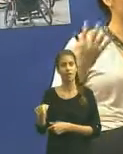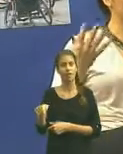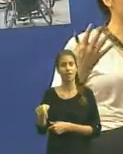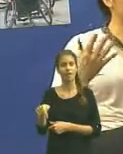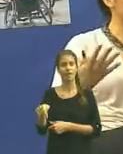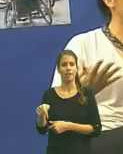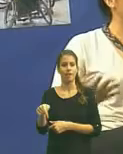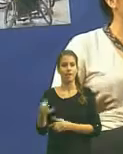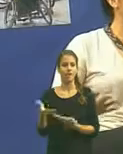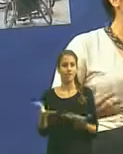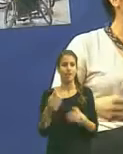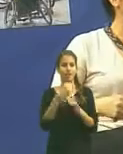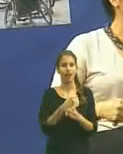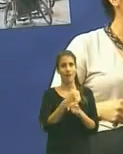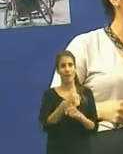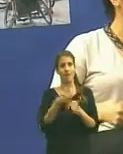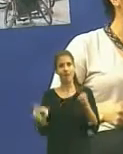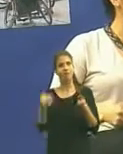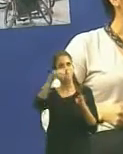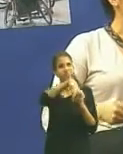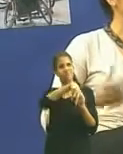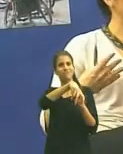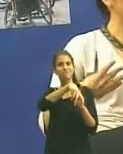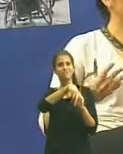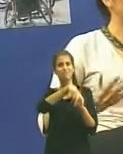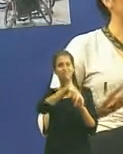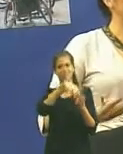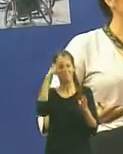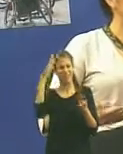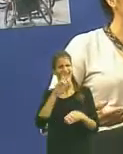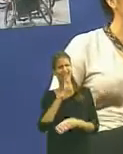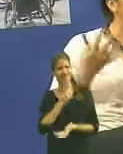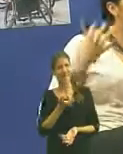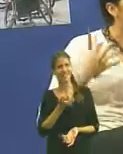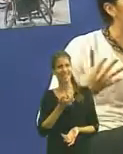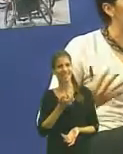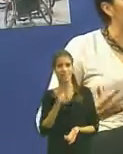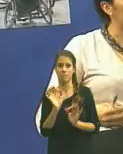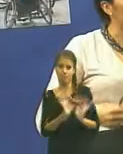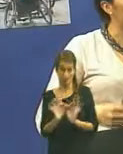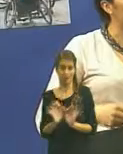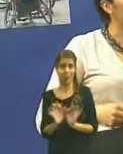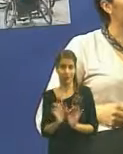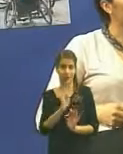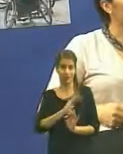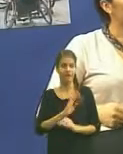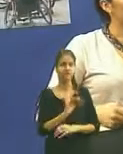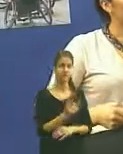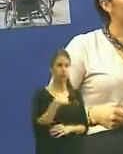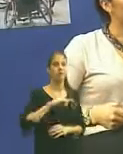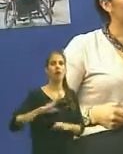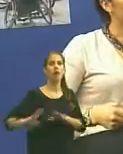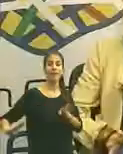de verlo encima de un caballo, es difícil de imaginar. Imagino que lleva mucha preparación. Sí, tenemos una